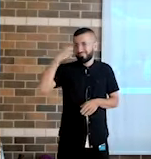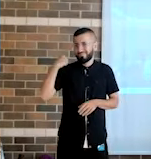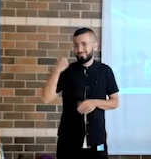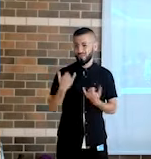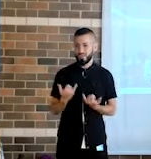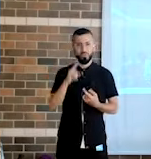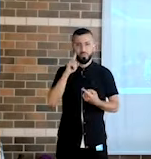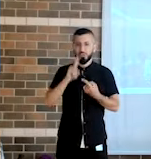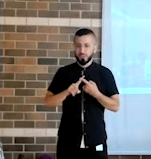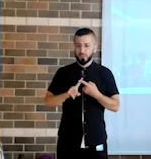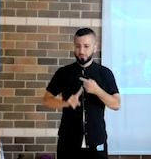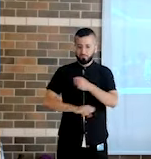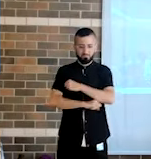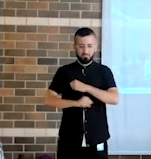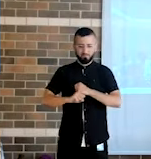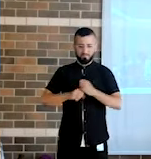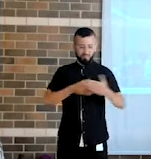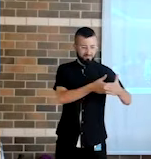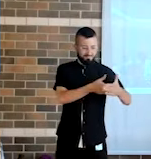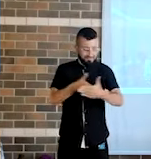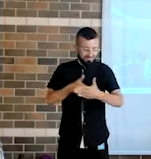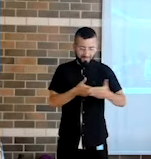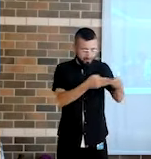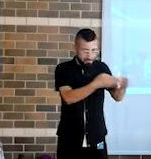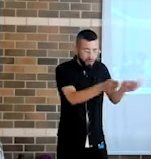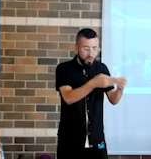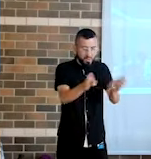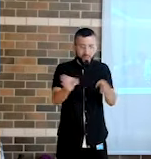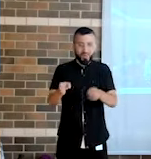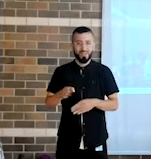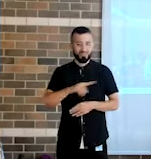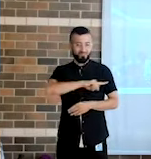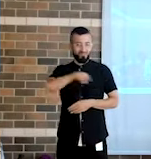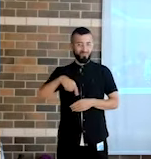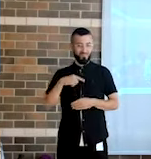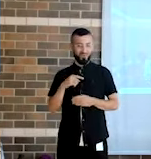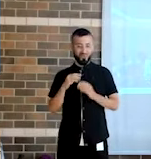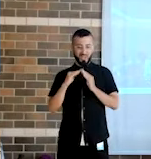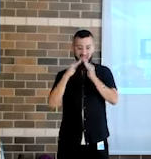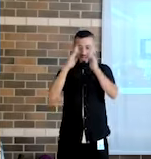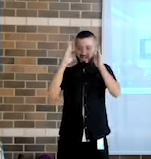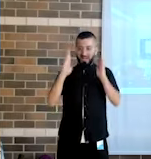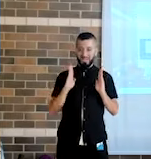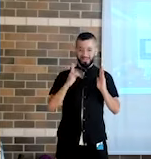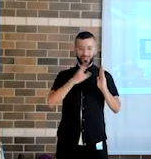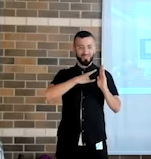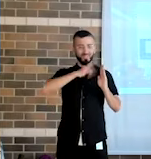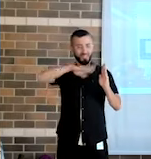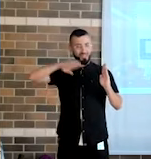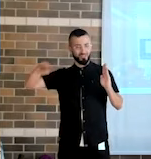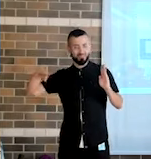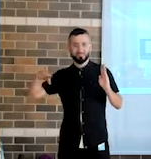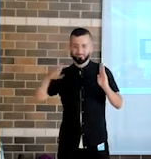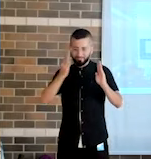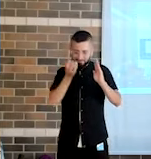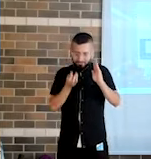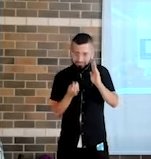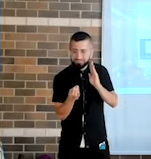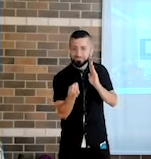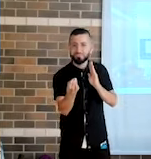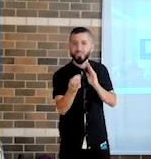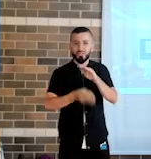nuestra casa como es la Universidad de Antioquia, seguir aprendiendo de toda esta eliminación